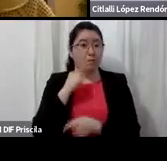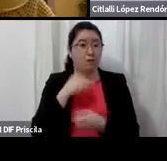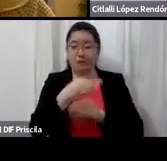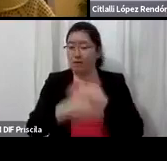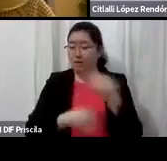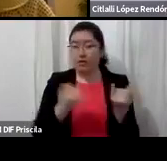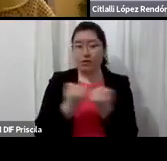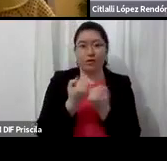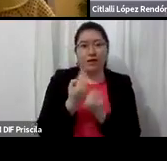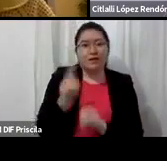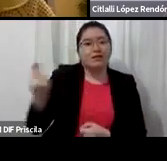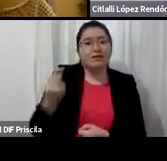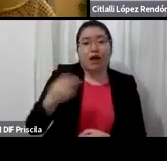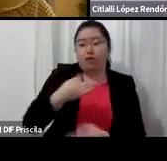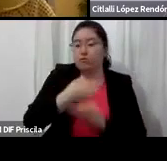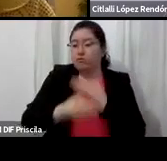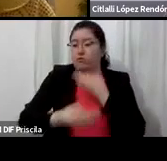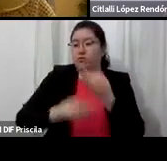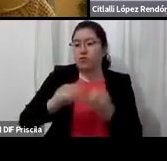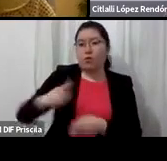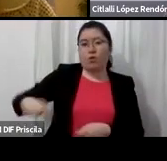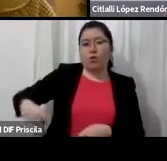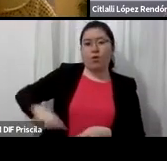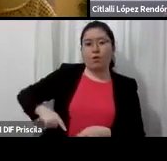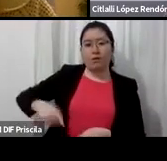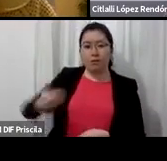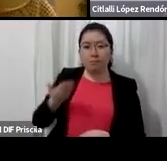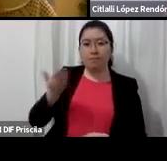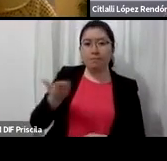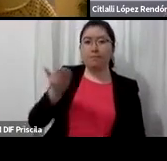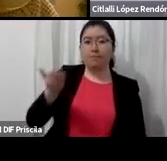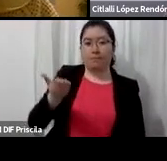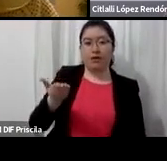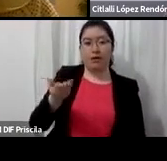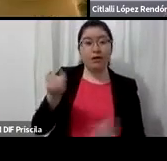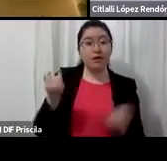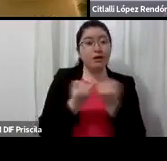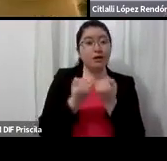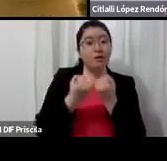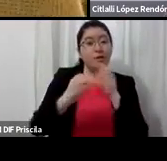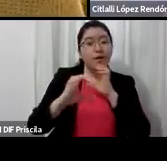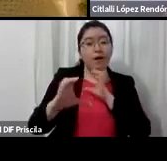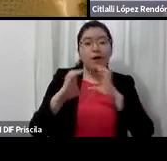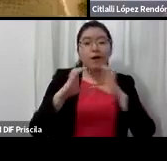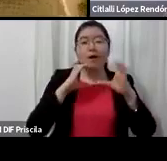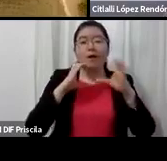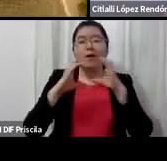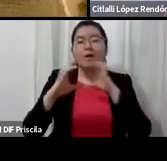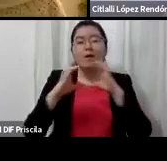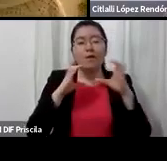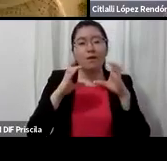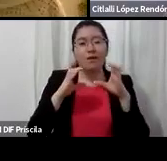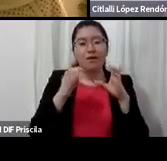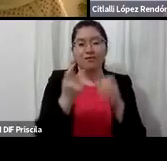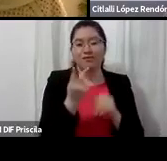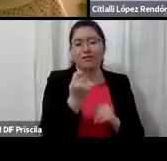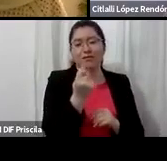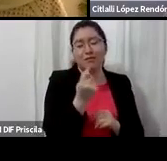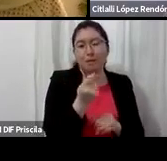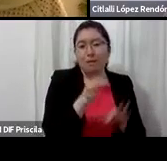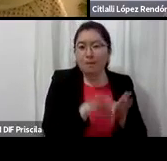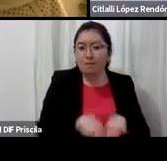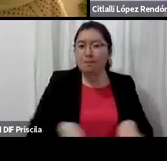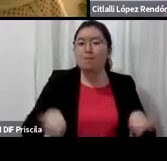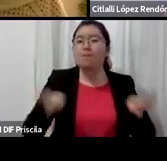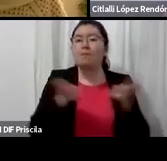pública para todas y todos, los medios de comunicación, pero sobre todo de televisión, porque los programas que esta promueve están